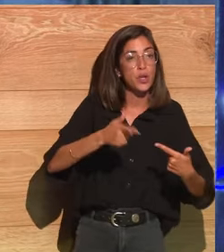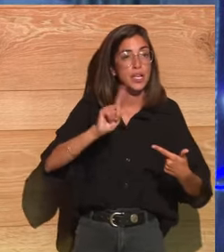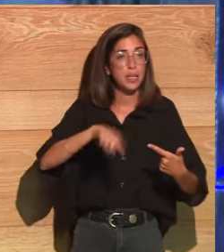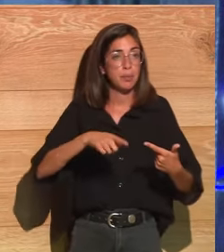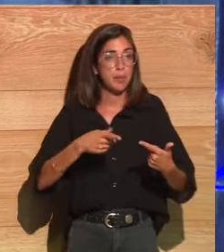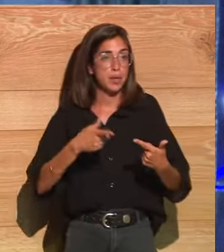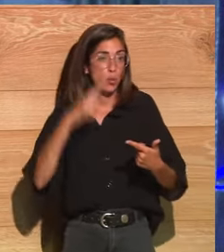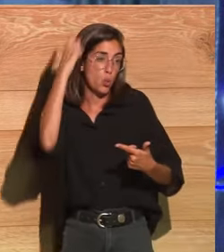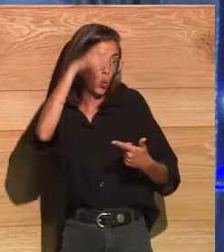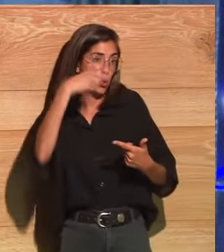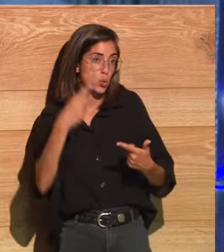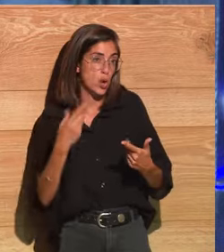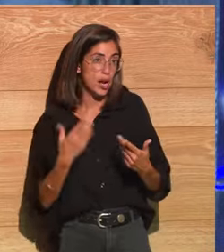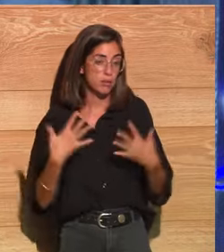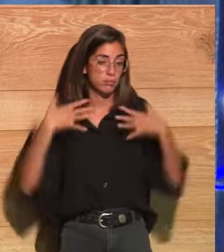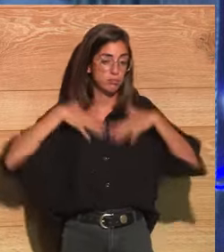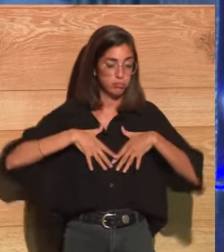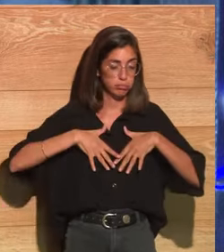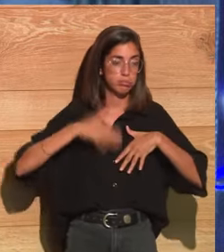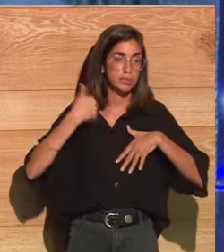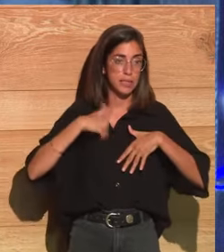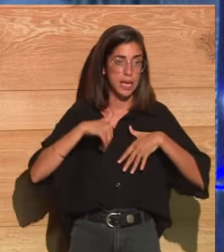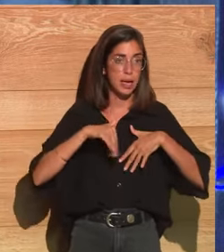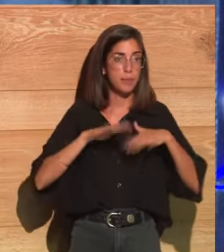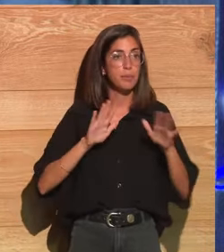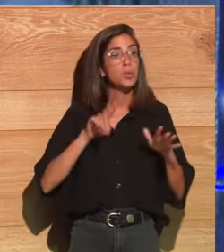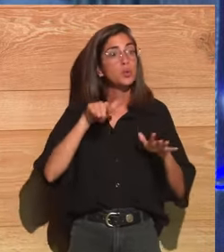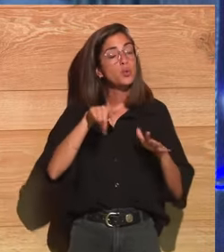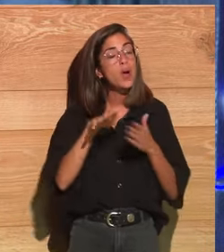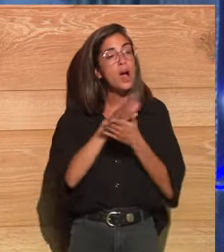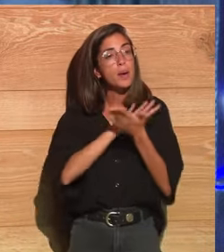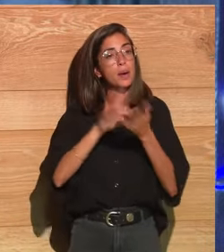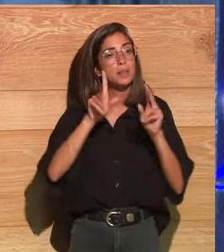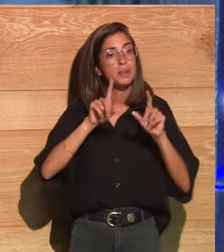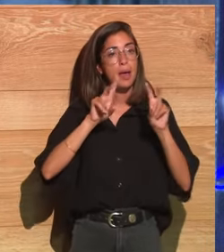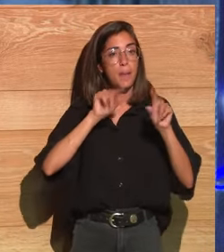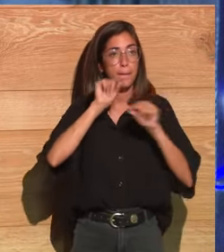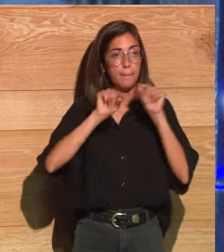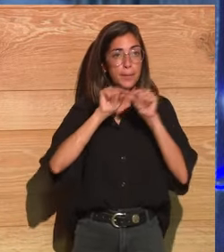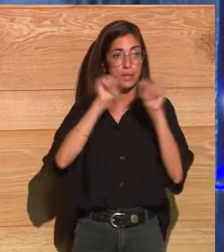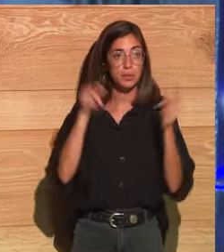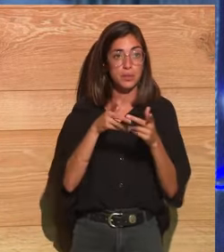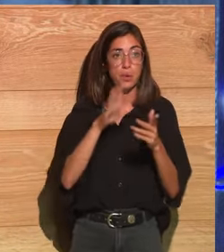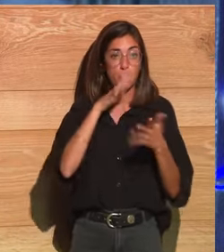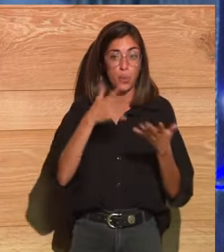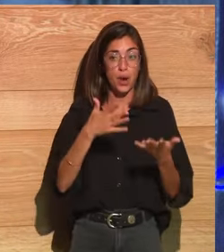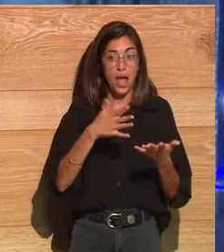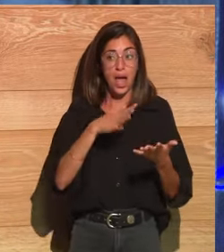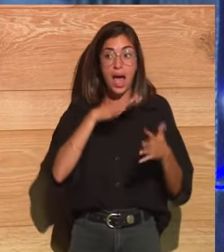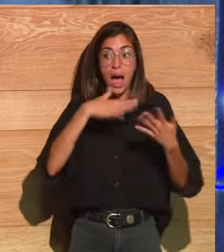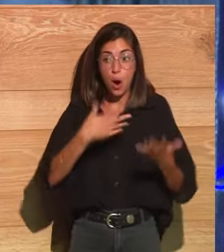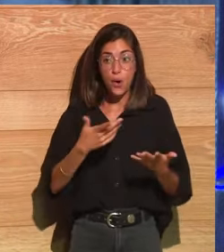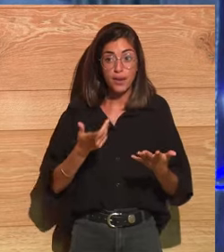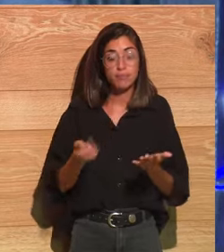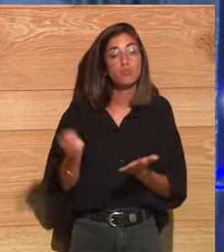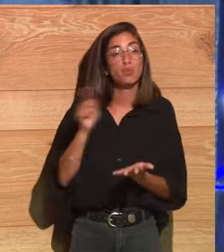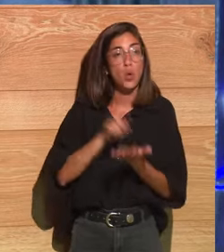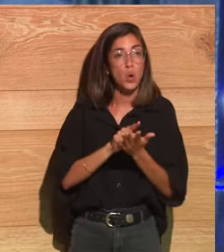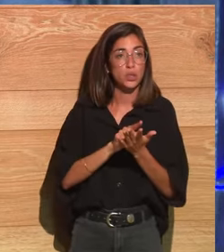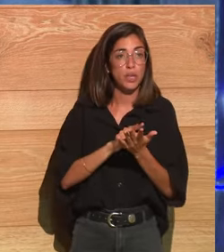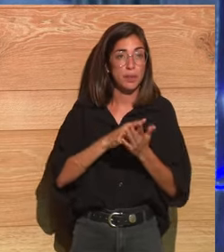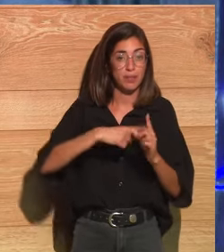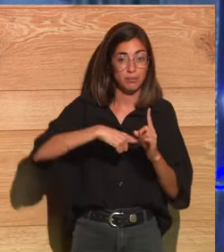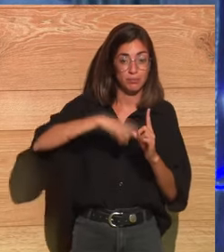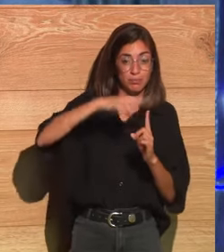¿no? Hablabas de la pandemia, que ahora estamos otra vez en un pico, está subiendo otra vez esto